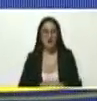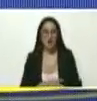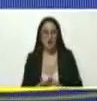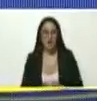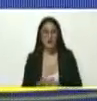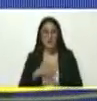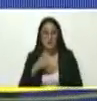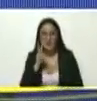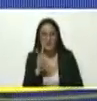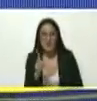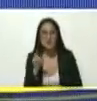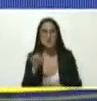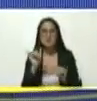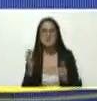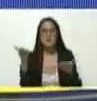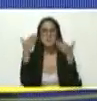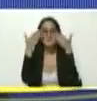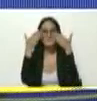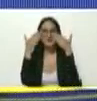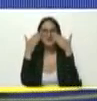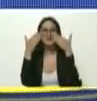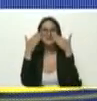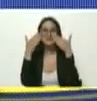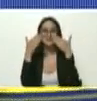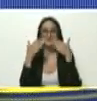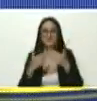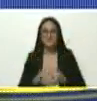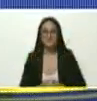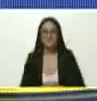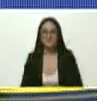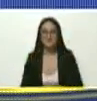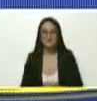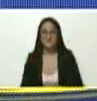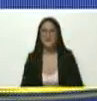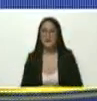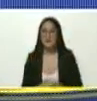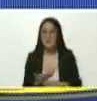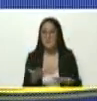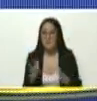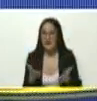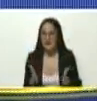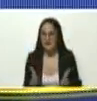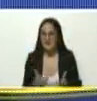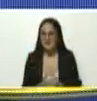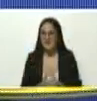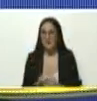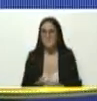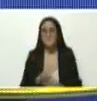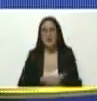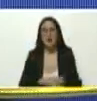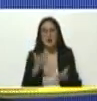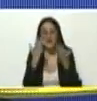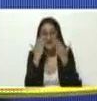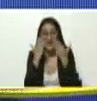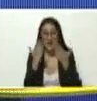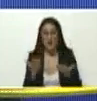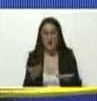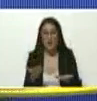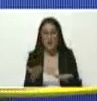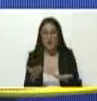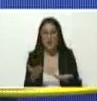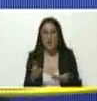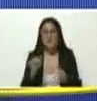ver, se tapa la vista, se tapa los ojos. Y pareciera que el peor ciego que no quiere ver son